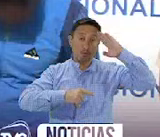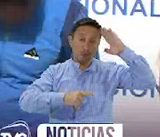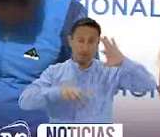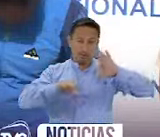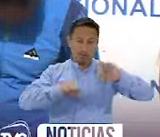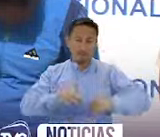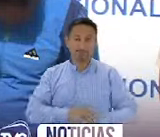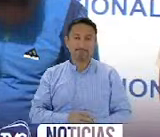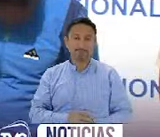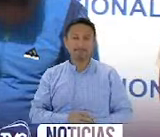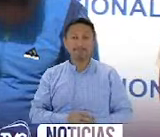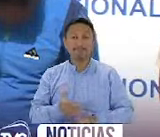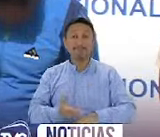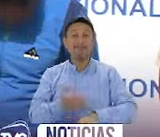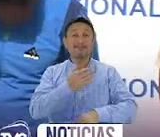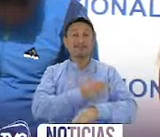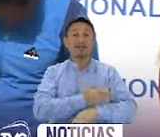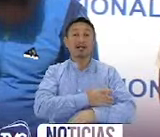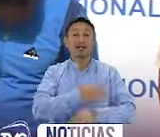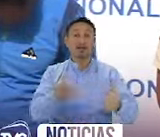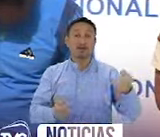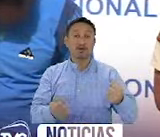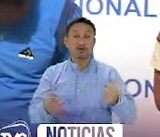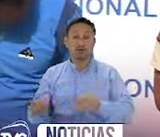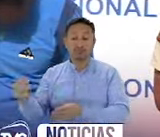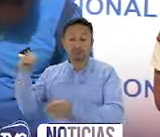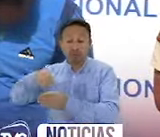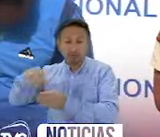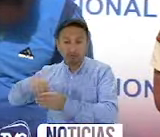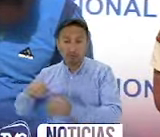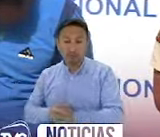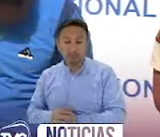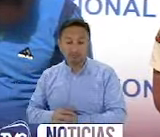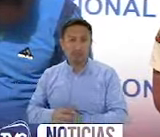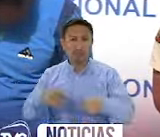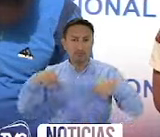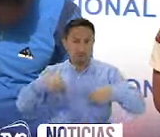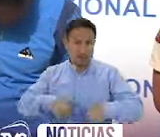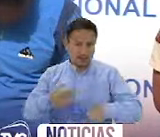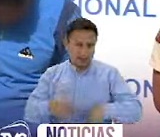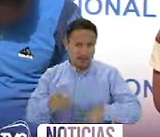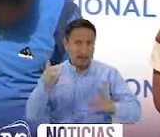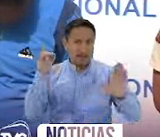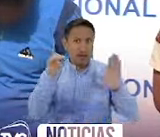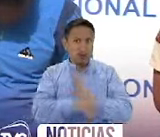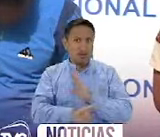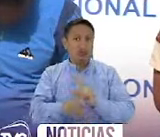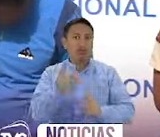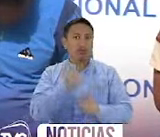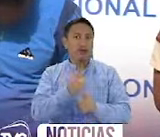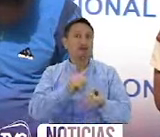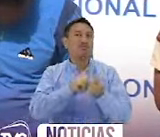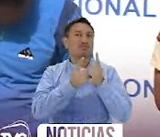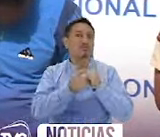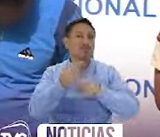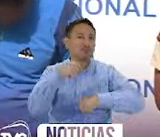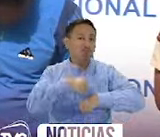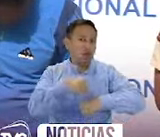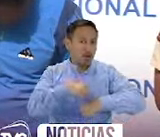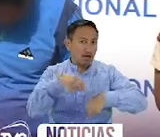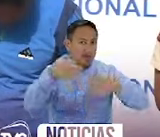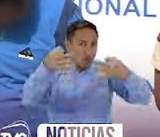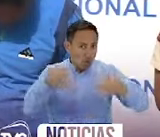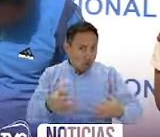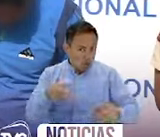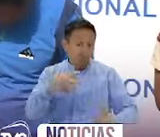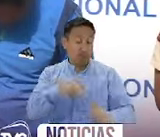robando prácticamente en el vehículo. Nosotros de esa hora hemos tenido muchas denuncias, por eso es que hemos cambiado los horarios para realizar este tipo de operaciones policiales y